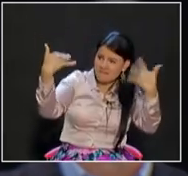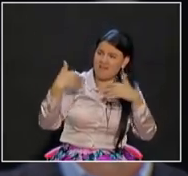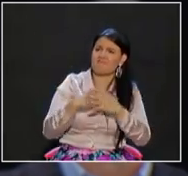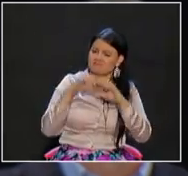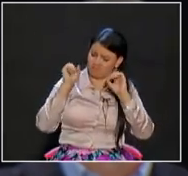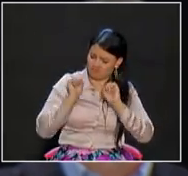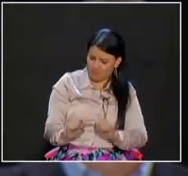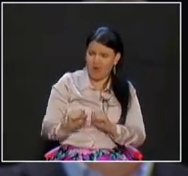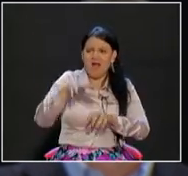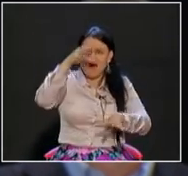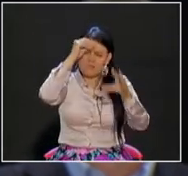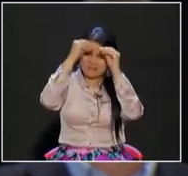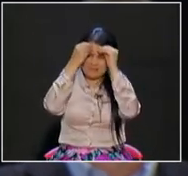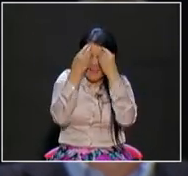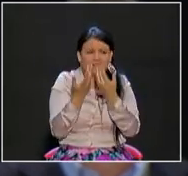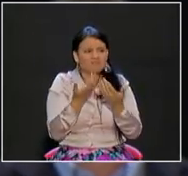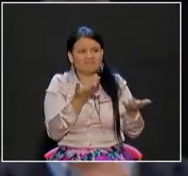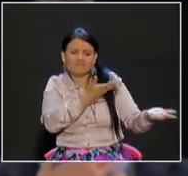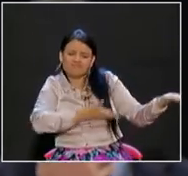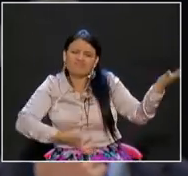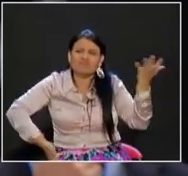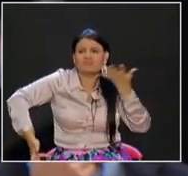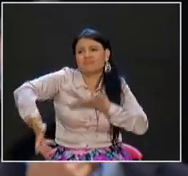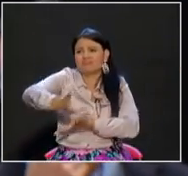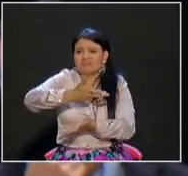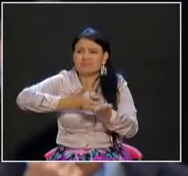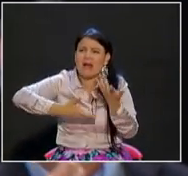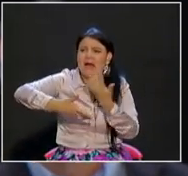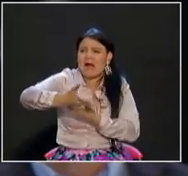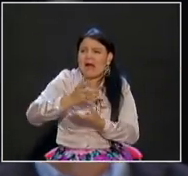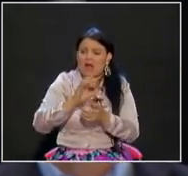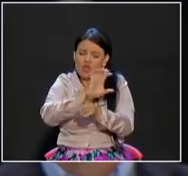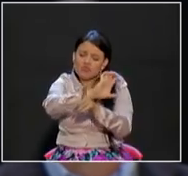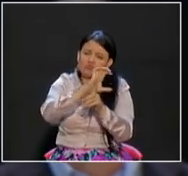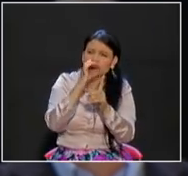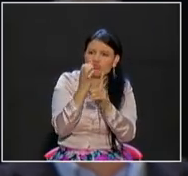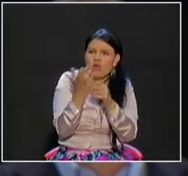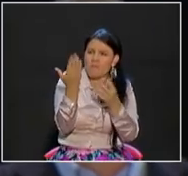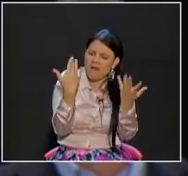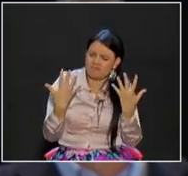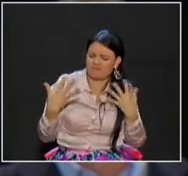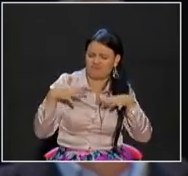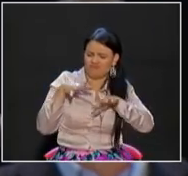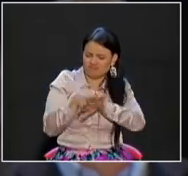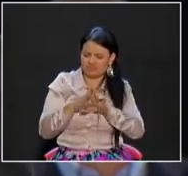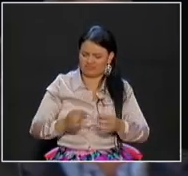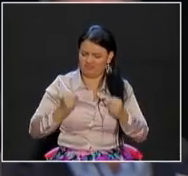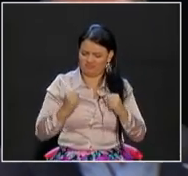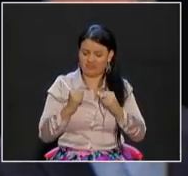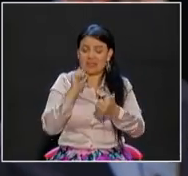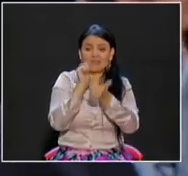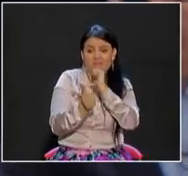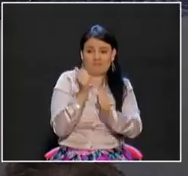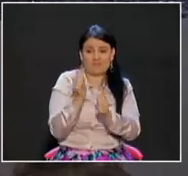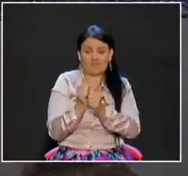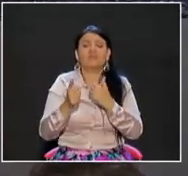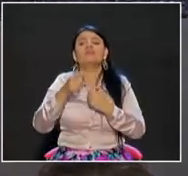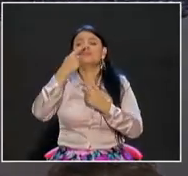para que se mezcle y entreguemos una oportunidad en cultura deporte y turismo